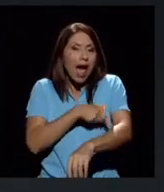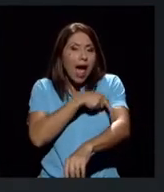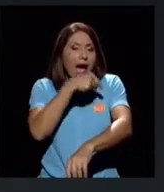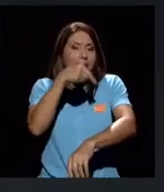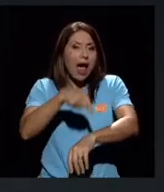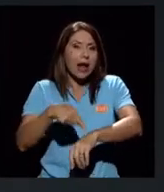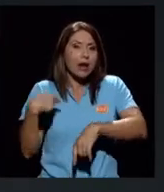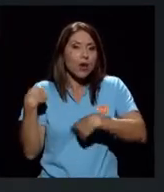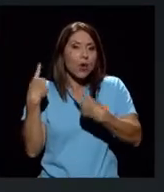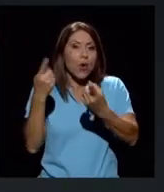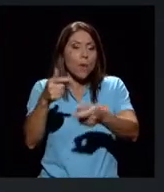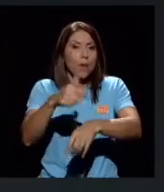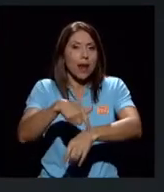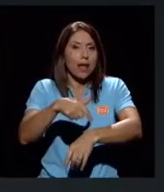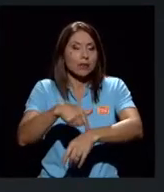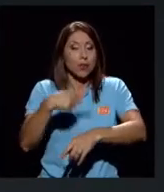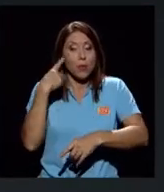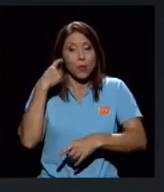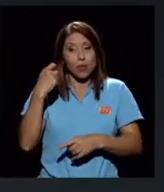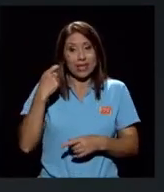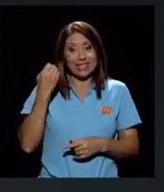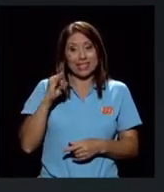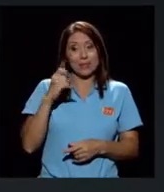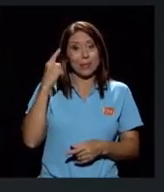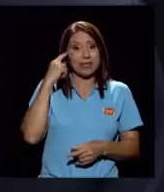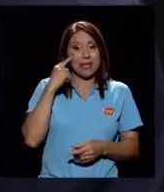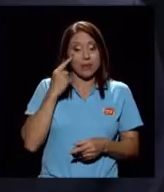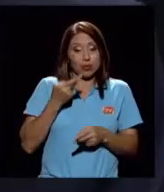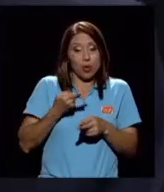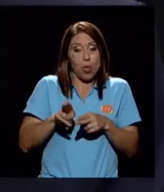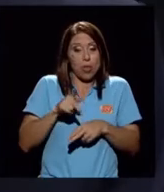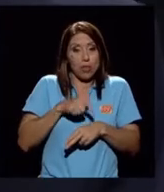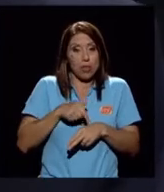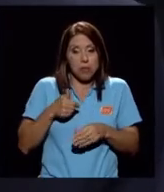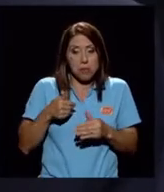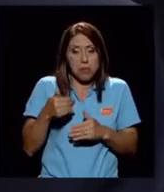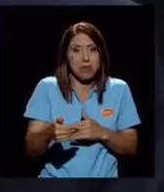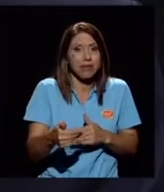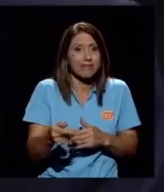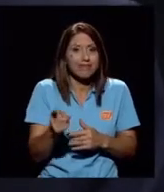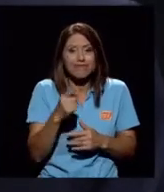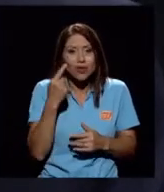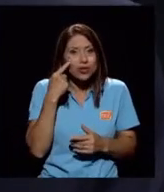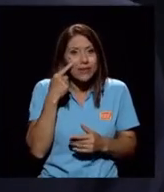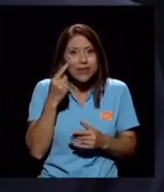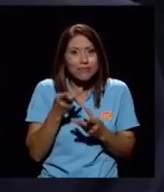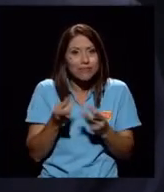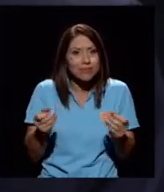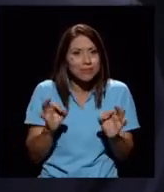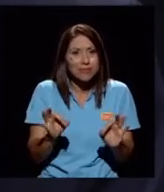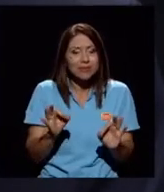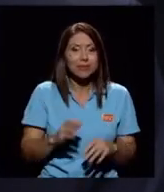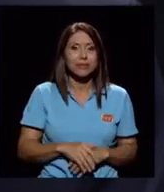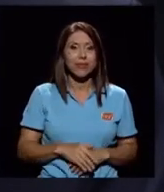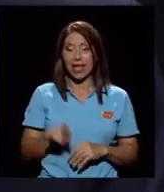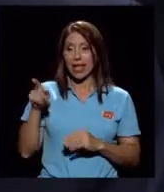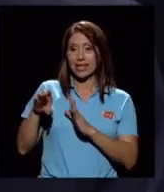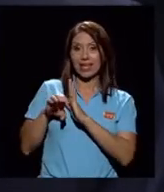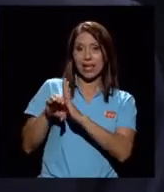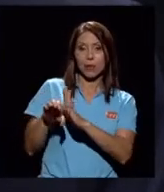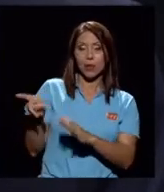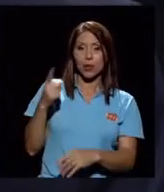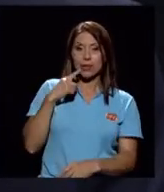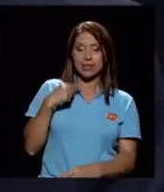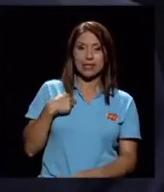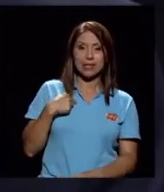el plazo inmediato en negro ahora en ese ejemplo que me ponía y yo creo que hay que reconocer